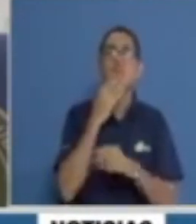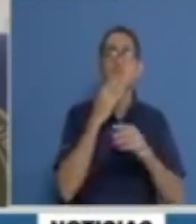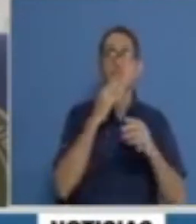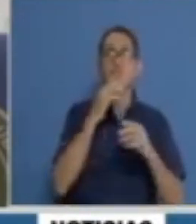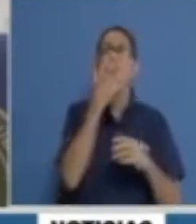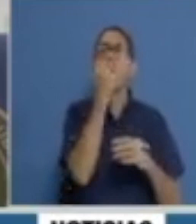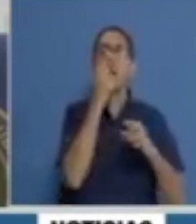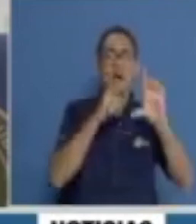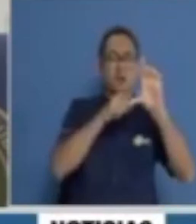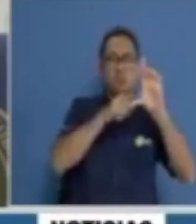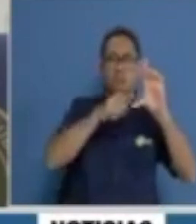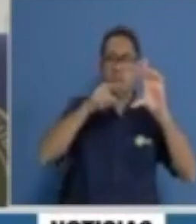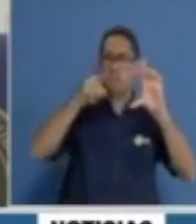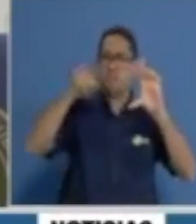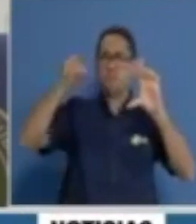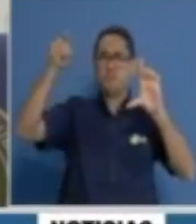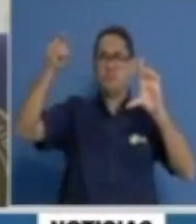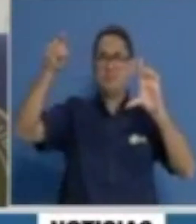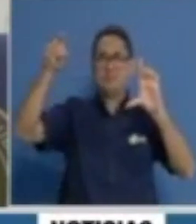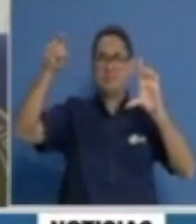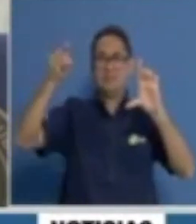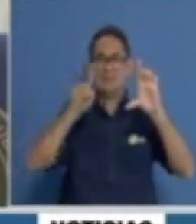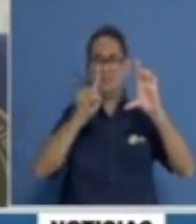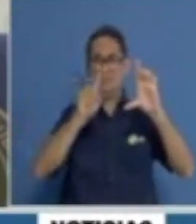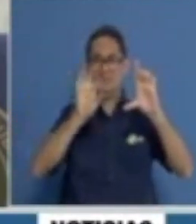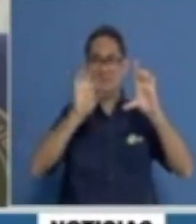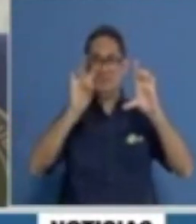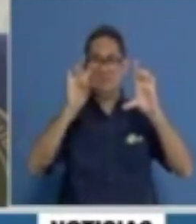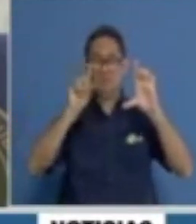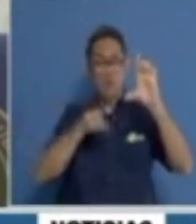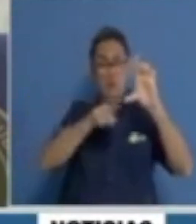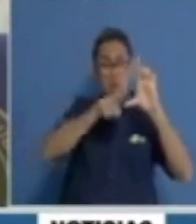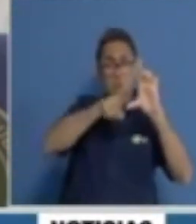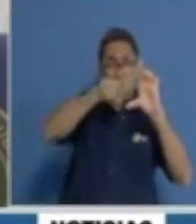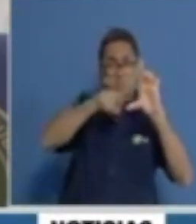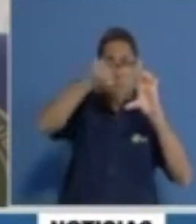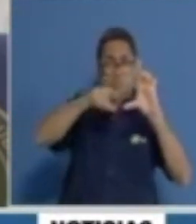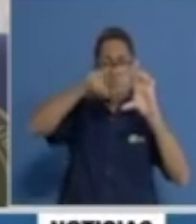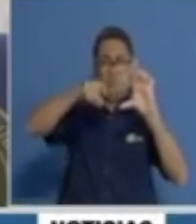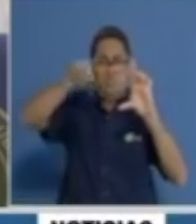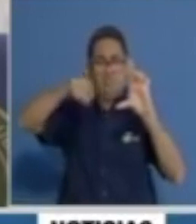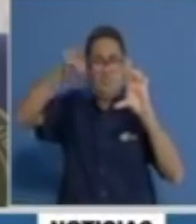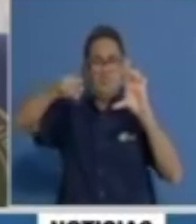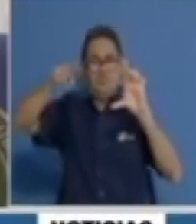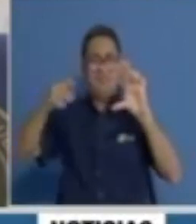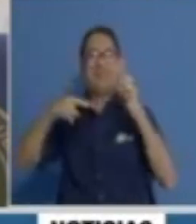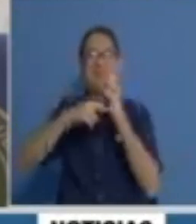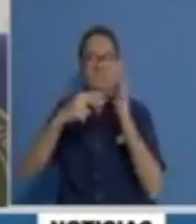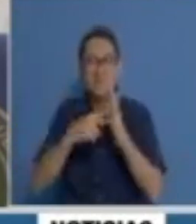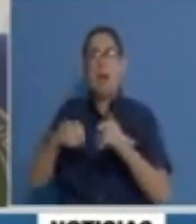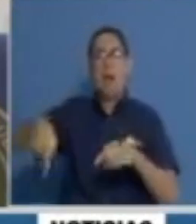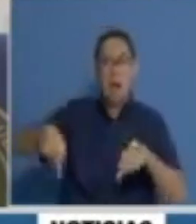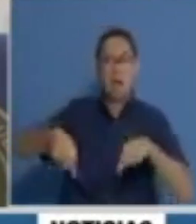eran 7.197. Cada una de las barras representa lo que se ha reportado diariamente en estas conferencias de